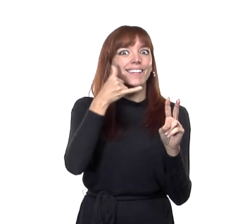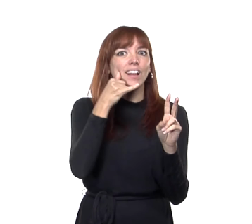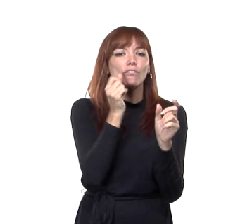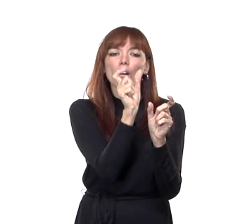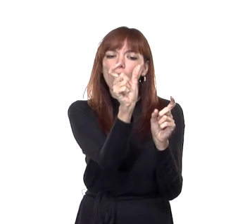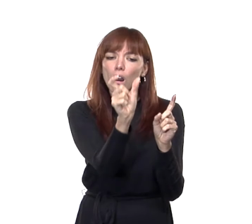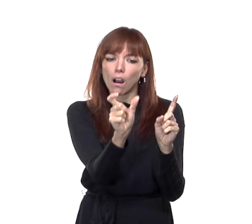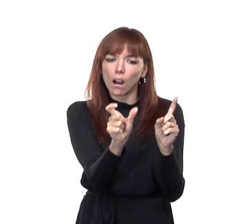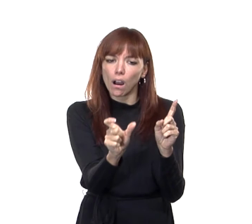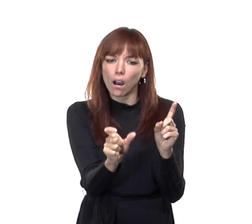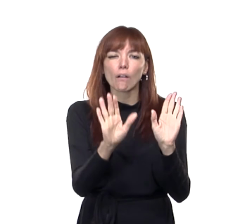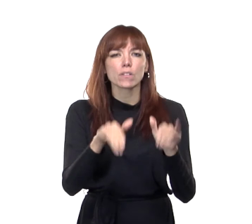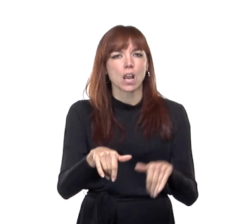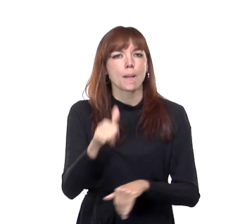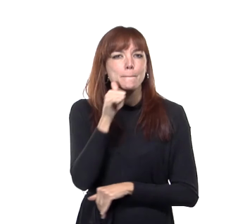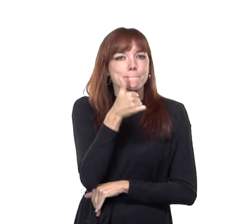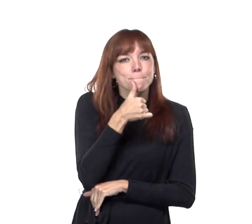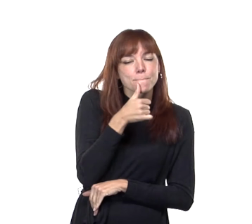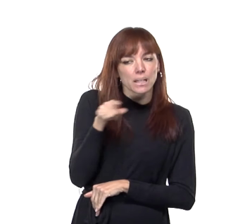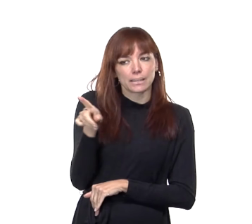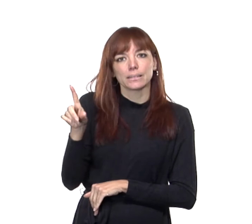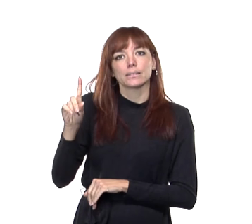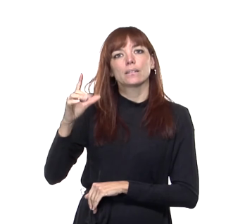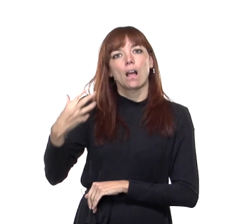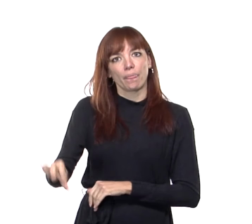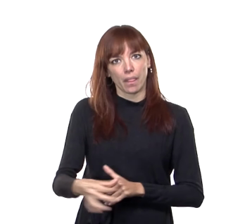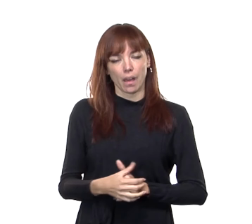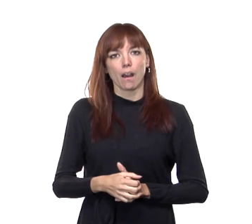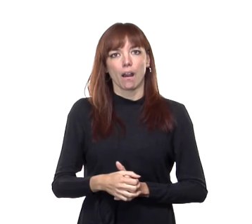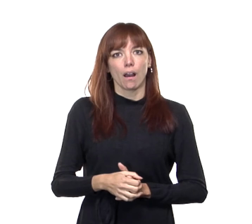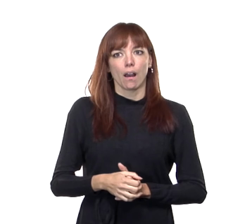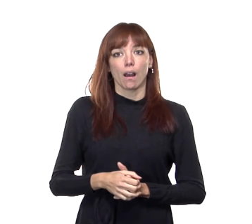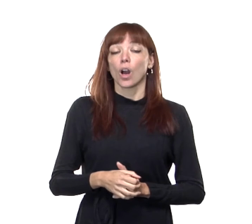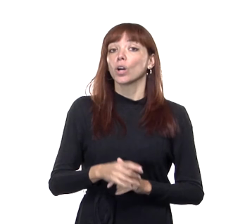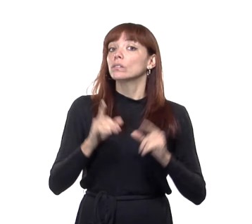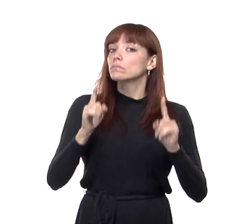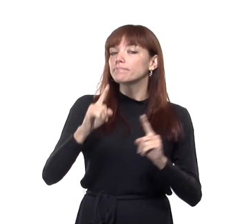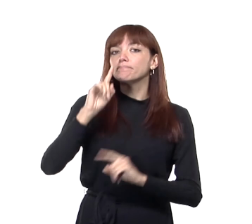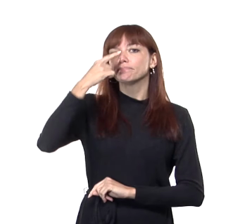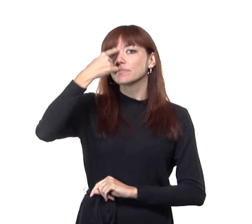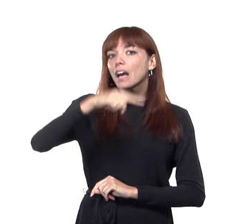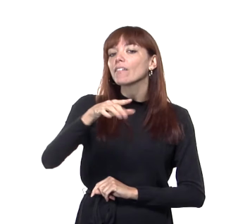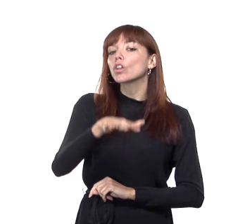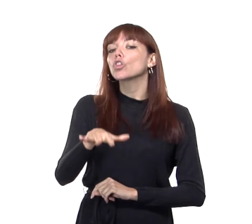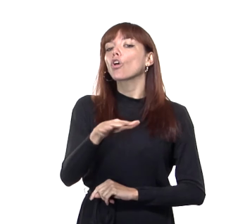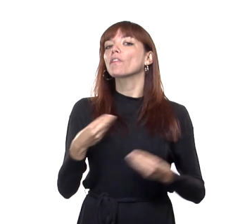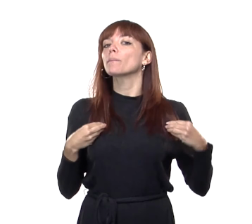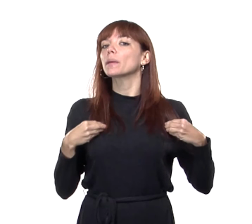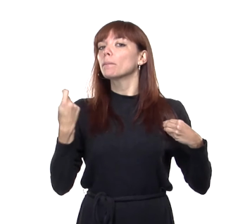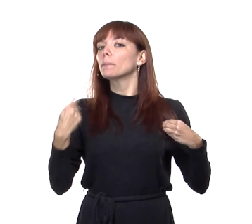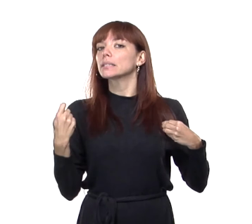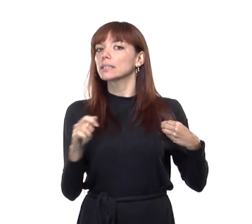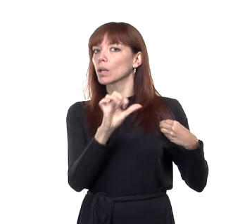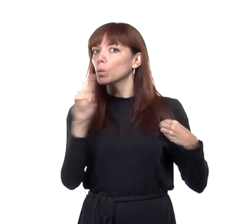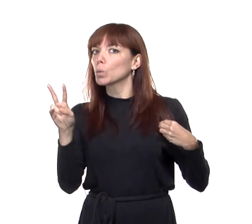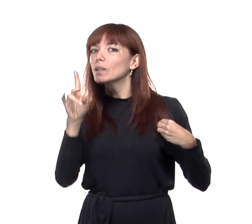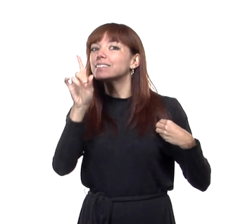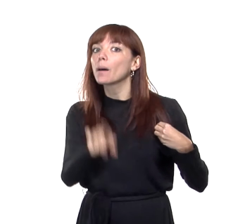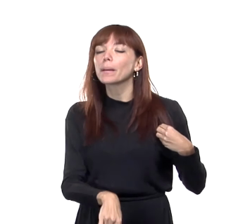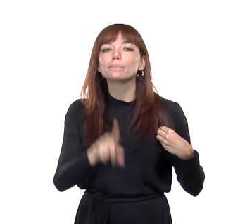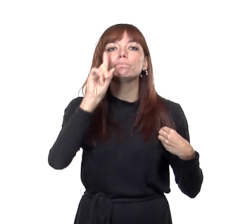que resultó ser de un agente secreto y no solamente lograron saber dónde estaba el presidente de los eeuu también lograron identificar